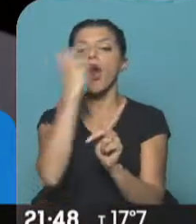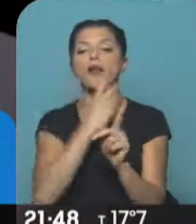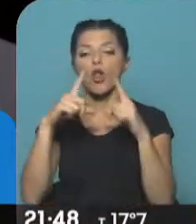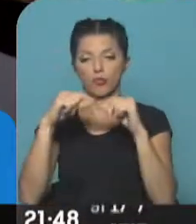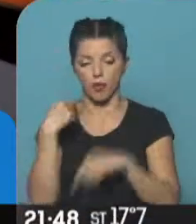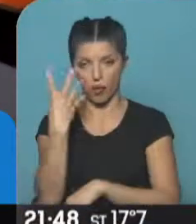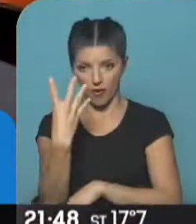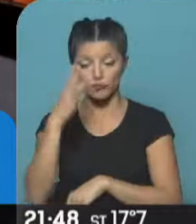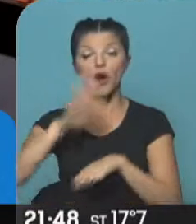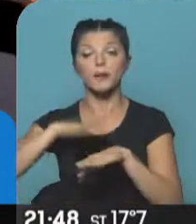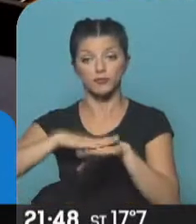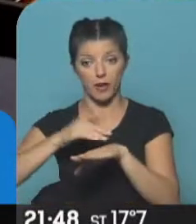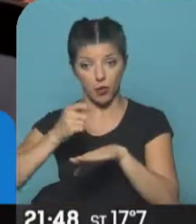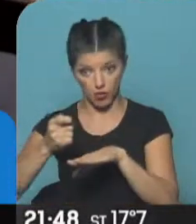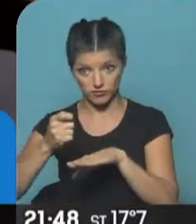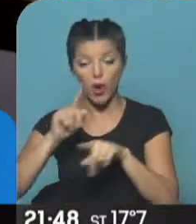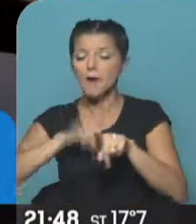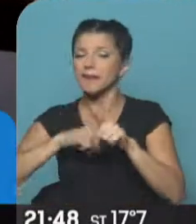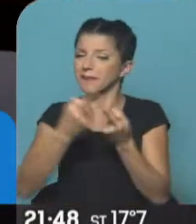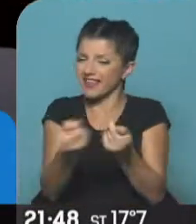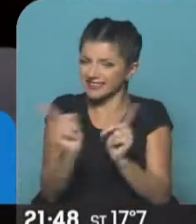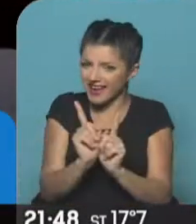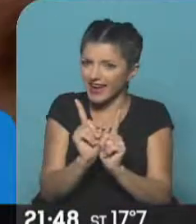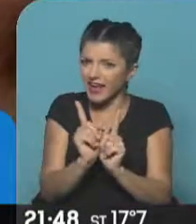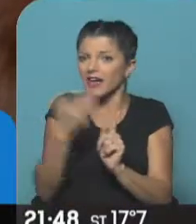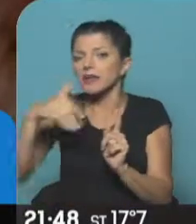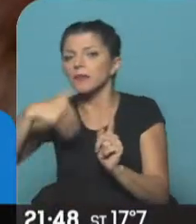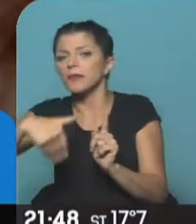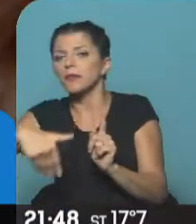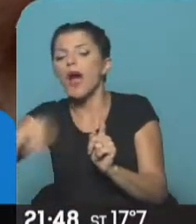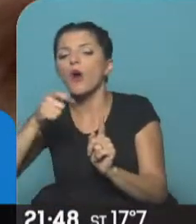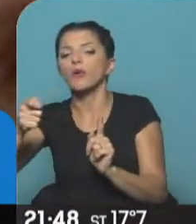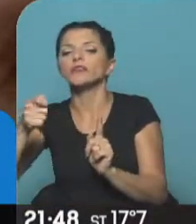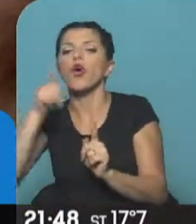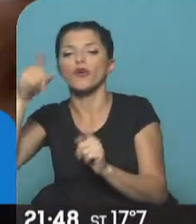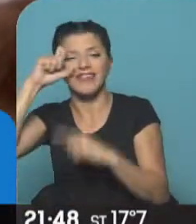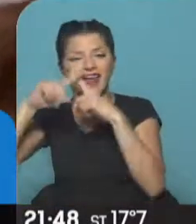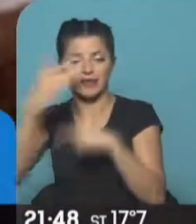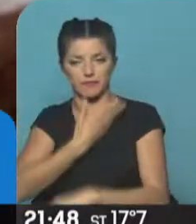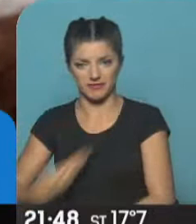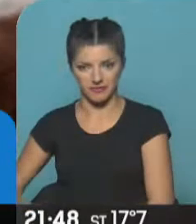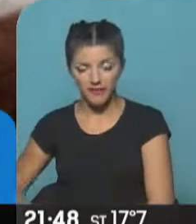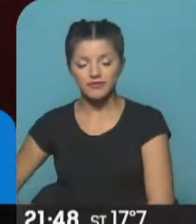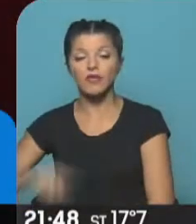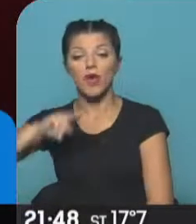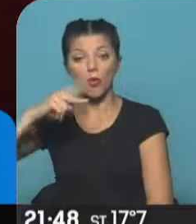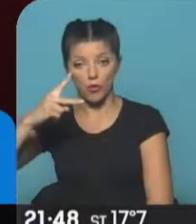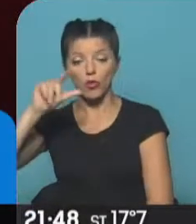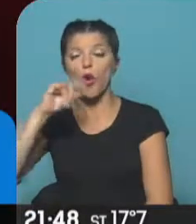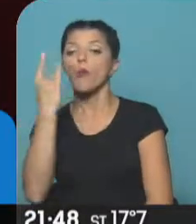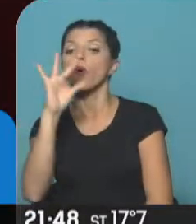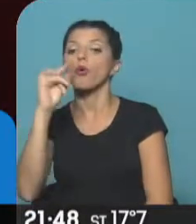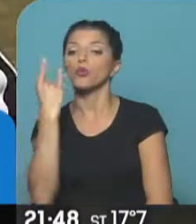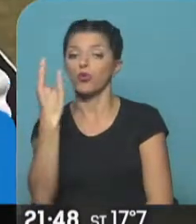llevar adelante el juicio mismas a la que intervendrá en el proceso oral del exvicepresidente de la nación amado boudu por el caso ciccone